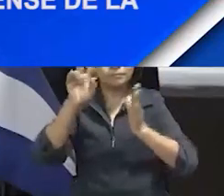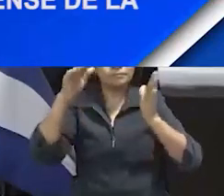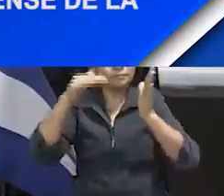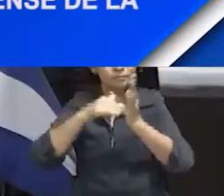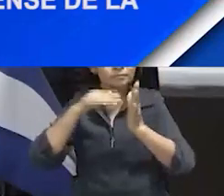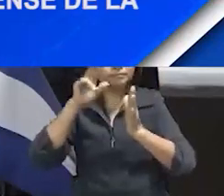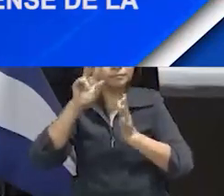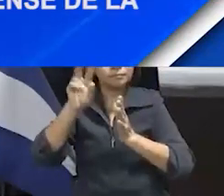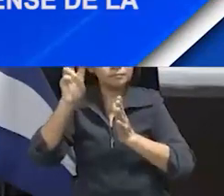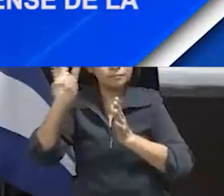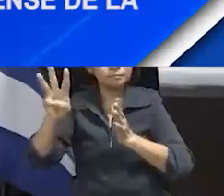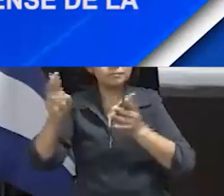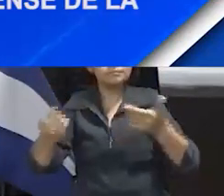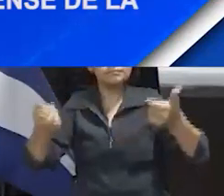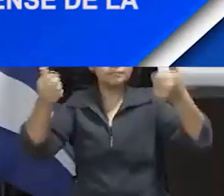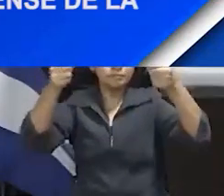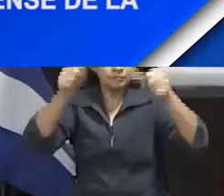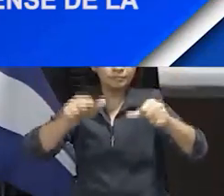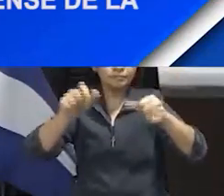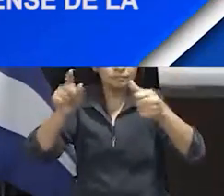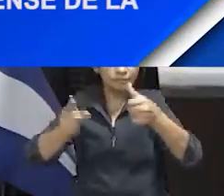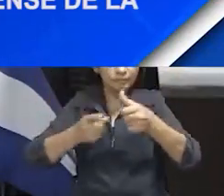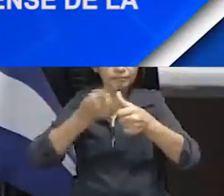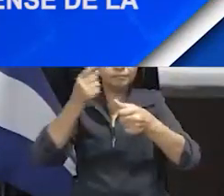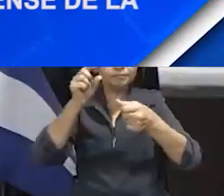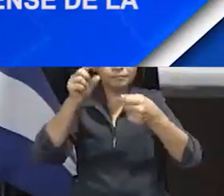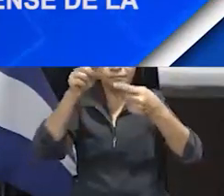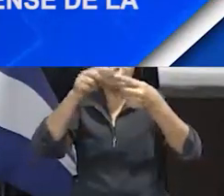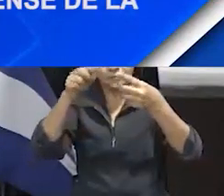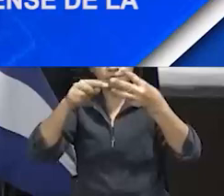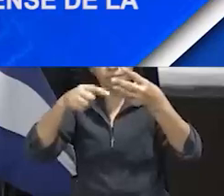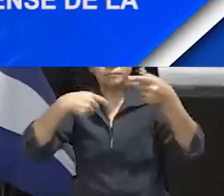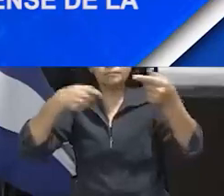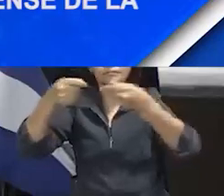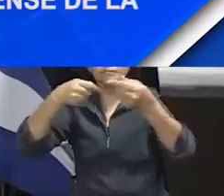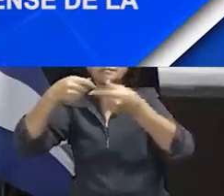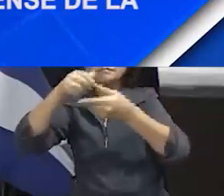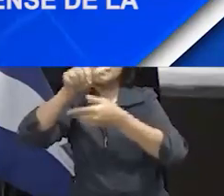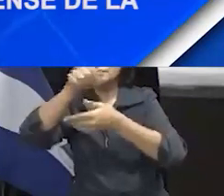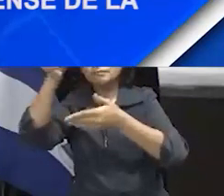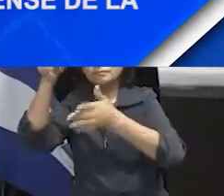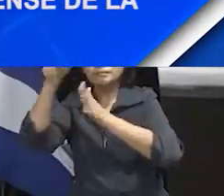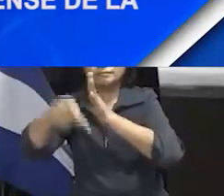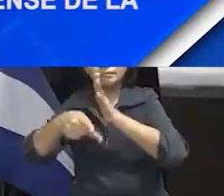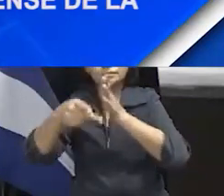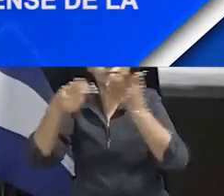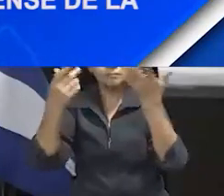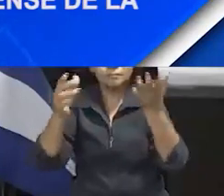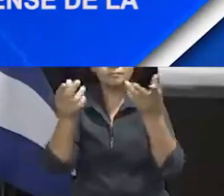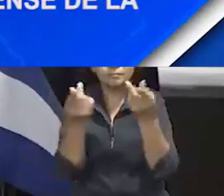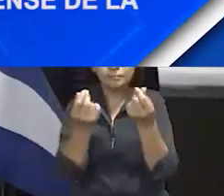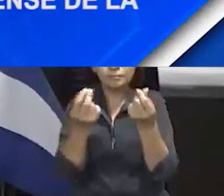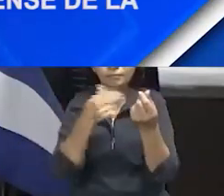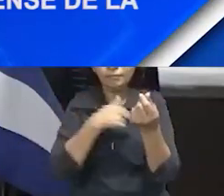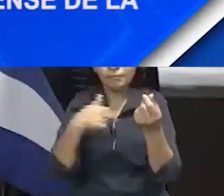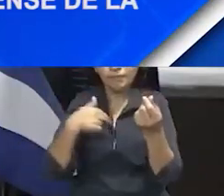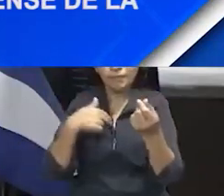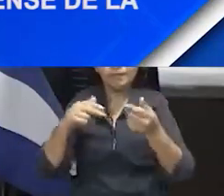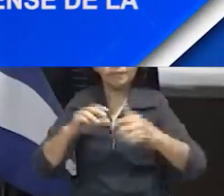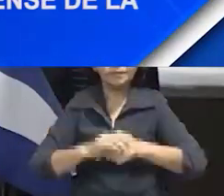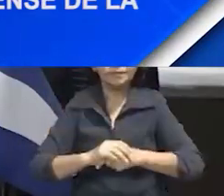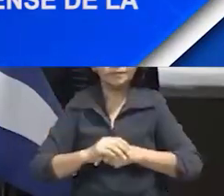2023, se ha posicionado en los primeros tres productos de exportación según divisas